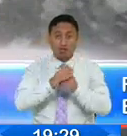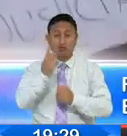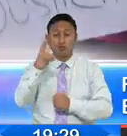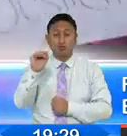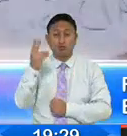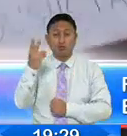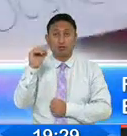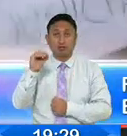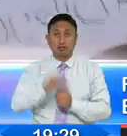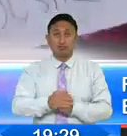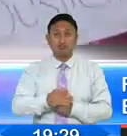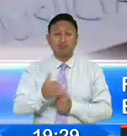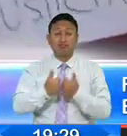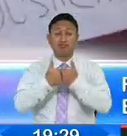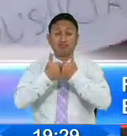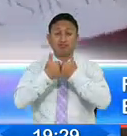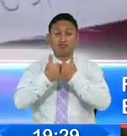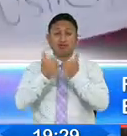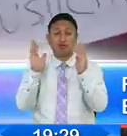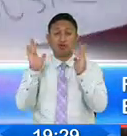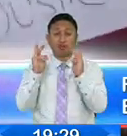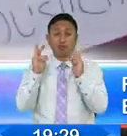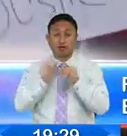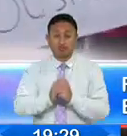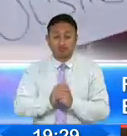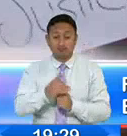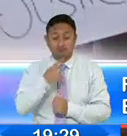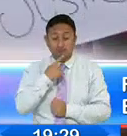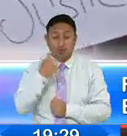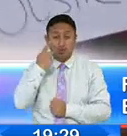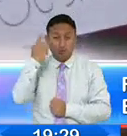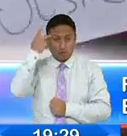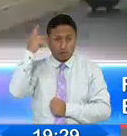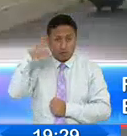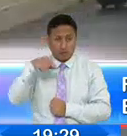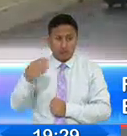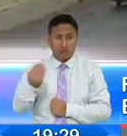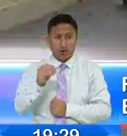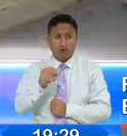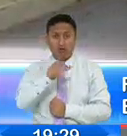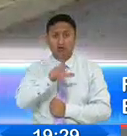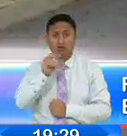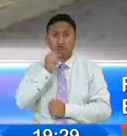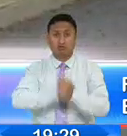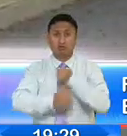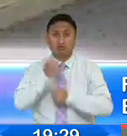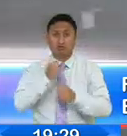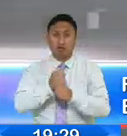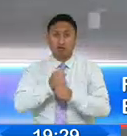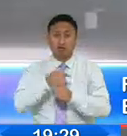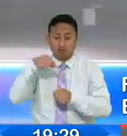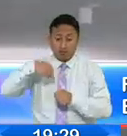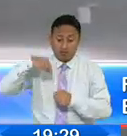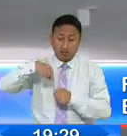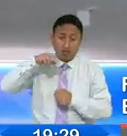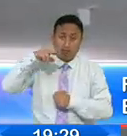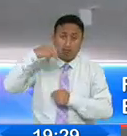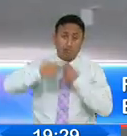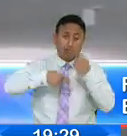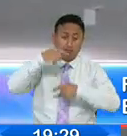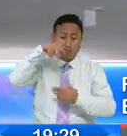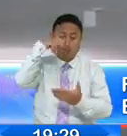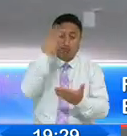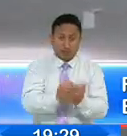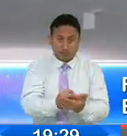El conviviente de Lisbeth Vaquerizo dio a conocer a sus padres que la joven de 30 años había caído por las escaleras y estaba sin